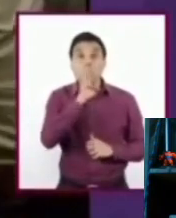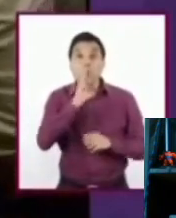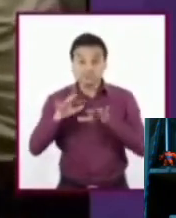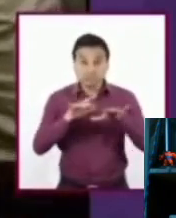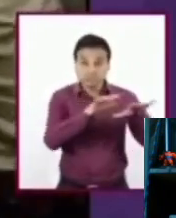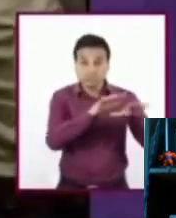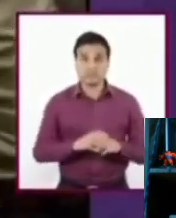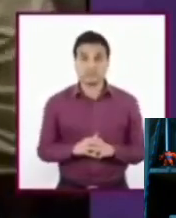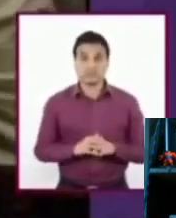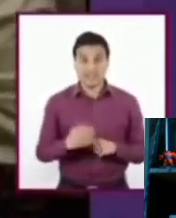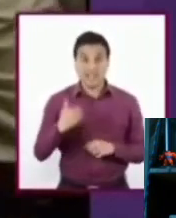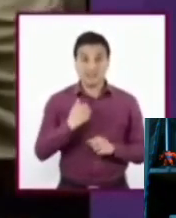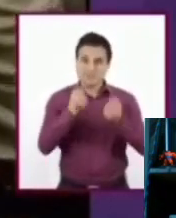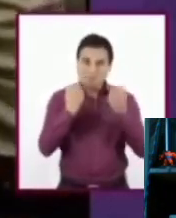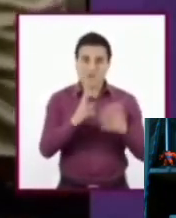ah